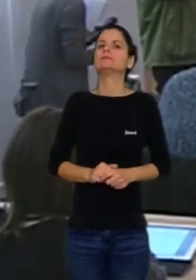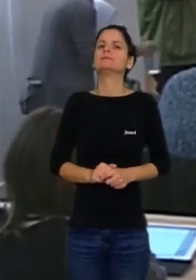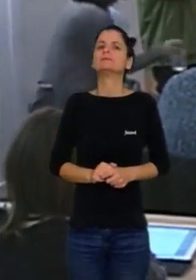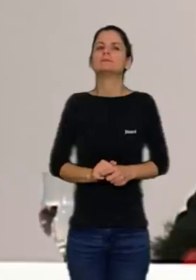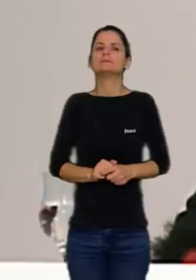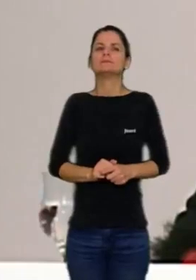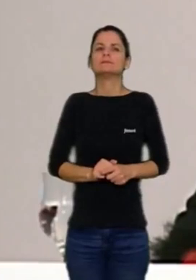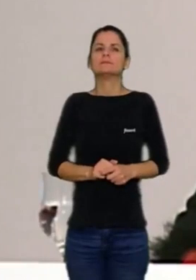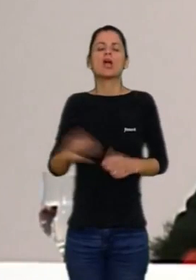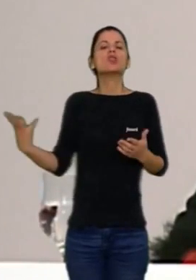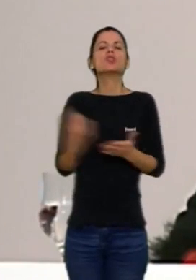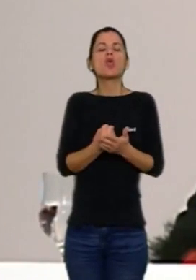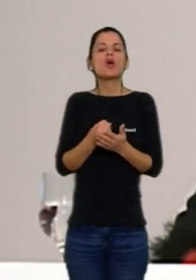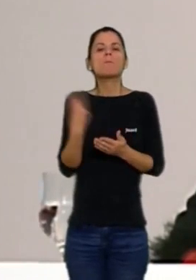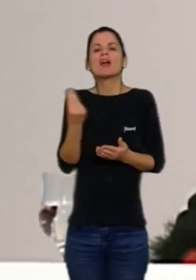Defina todo.